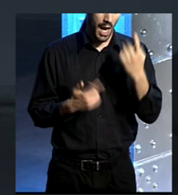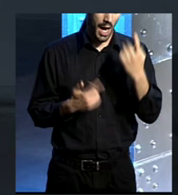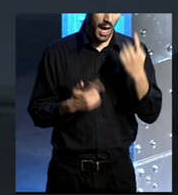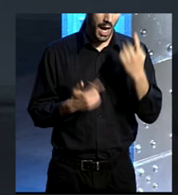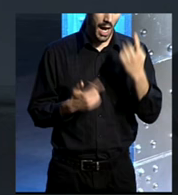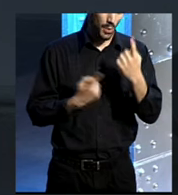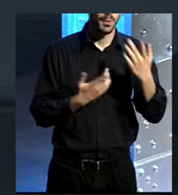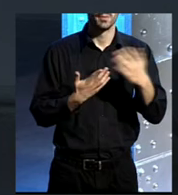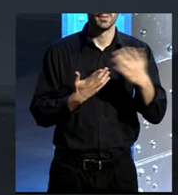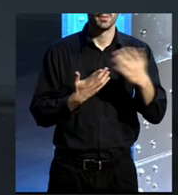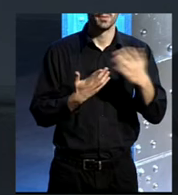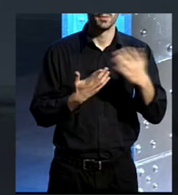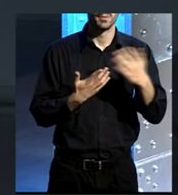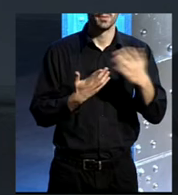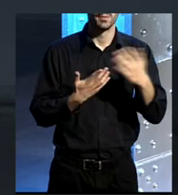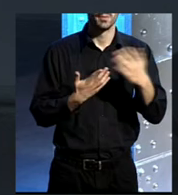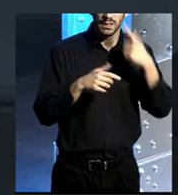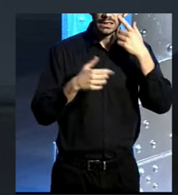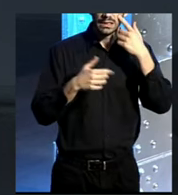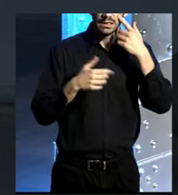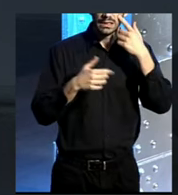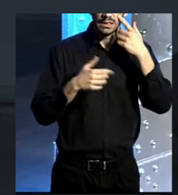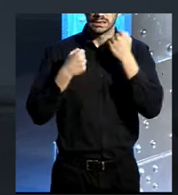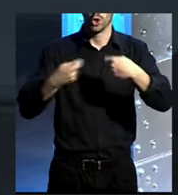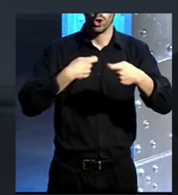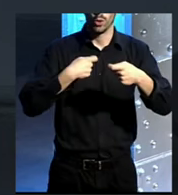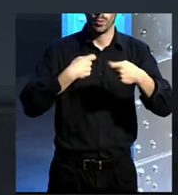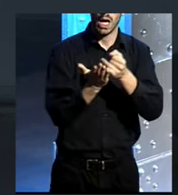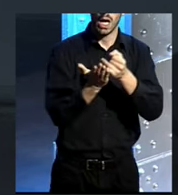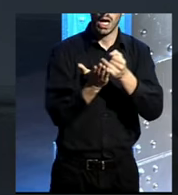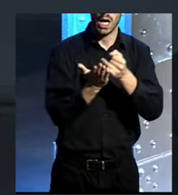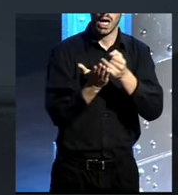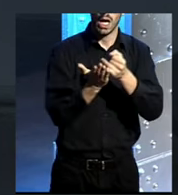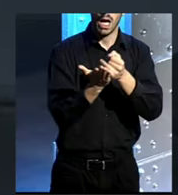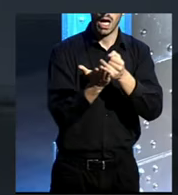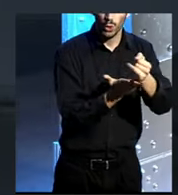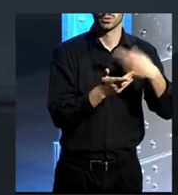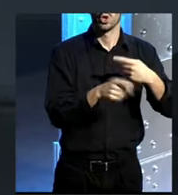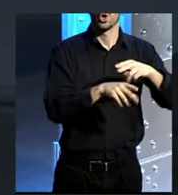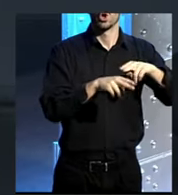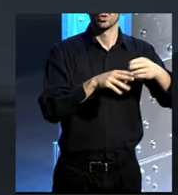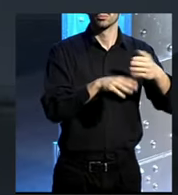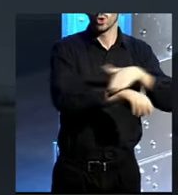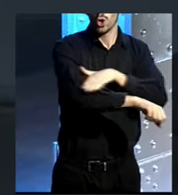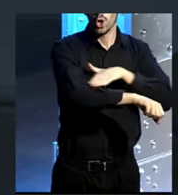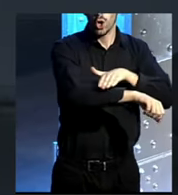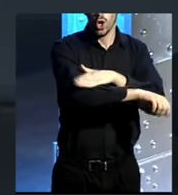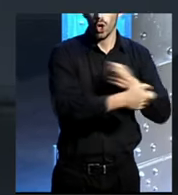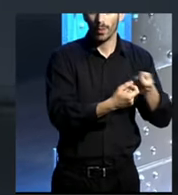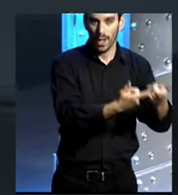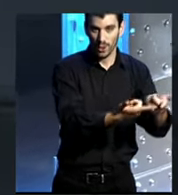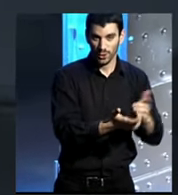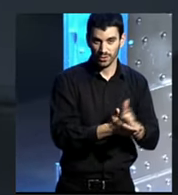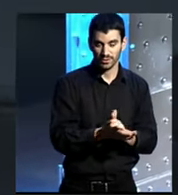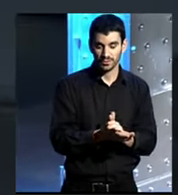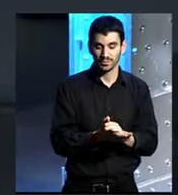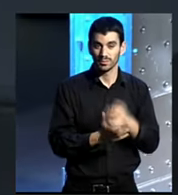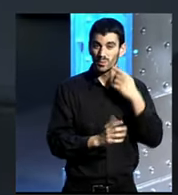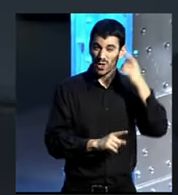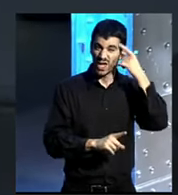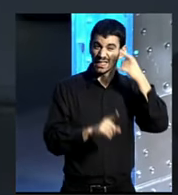diferentes ámbitos, en salud, en comercio, agricultura, gobernabilidad, un poco para inspirar,